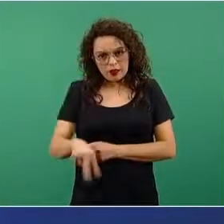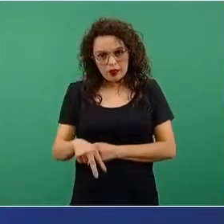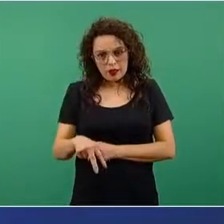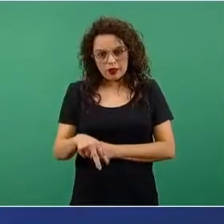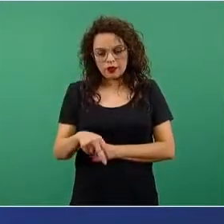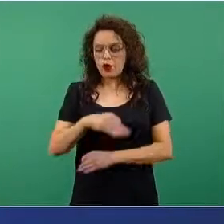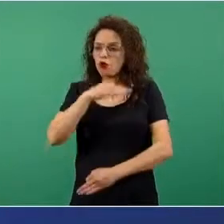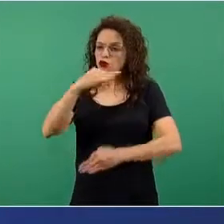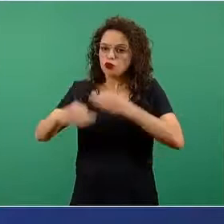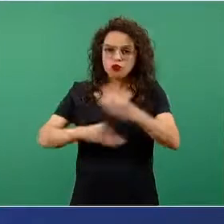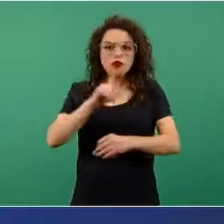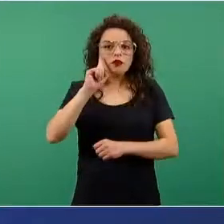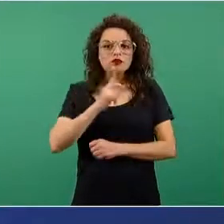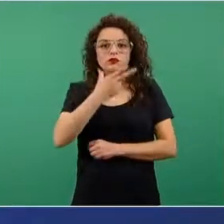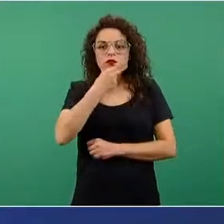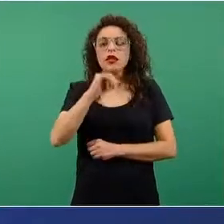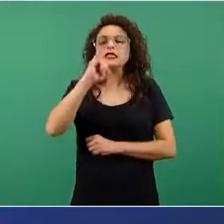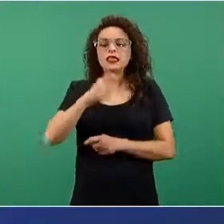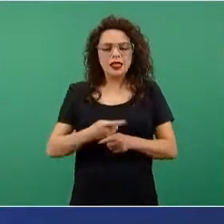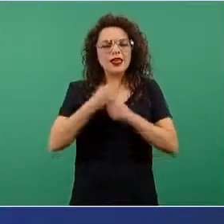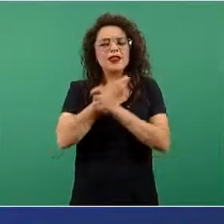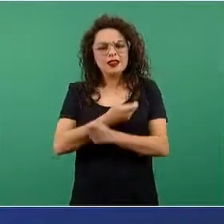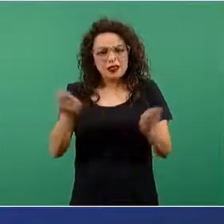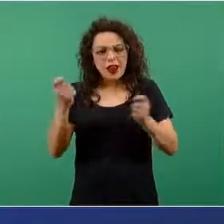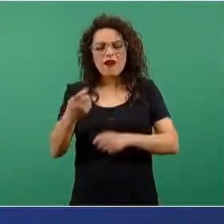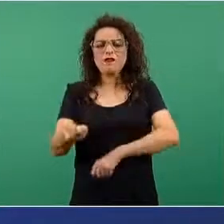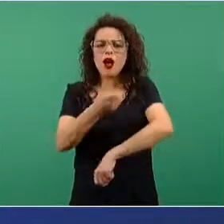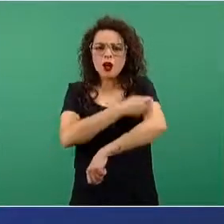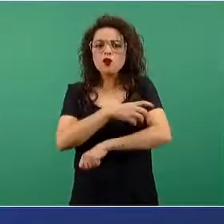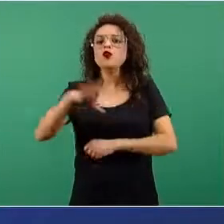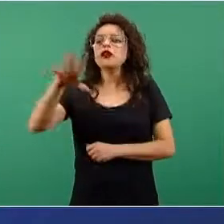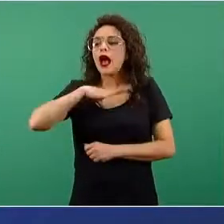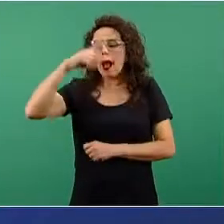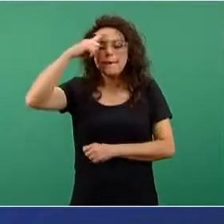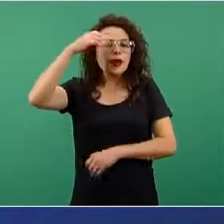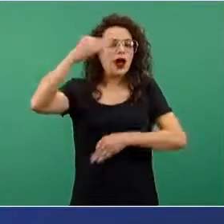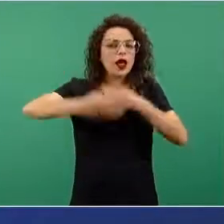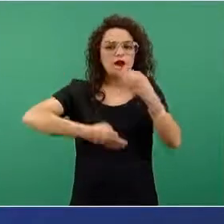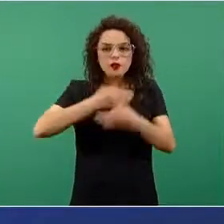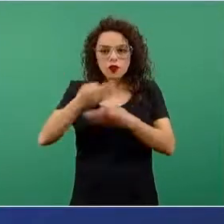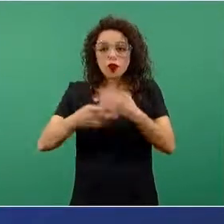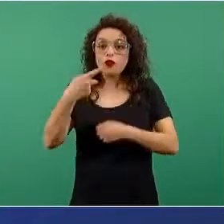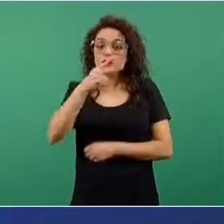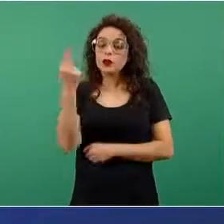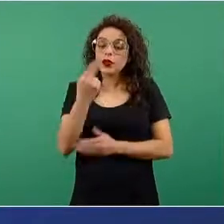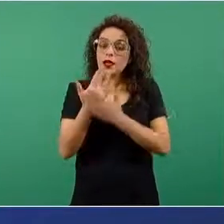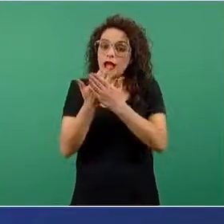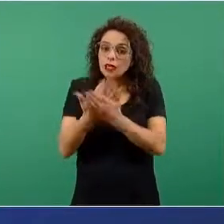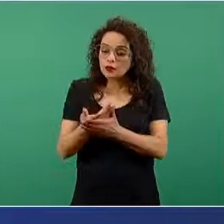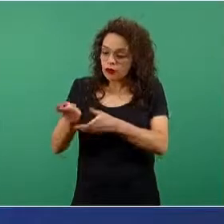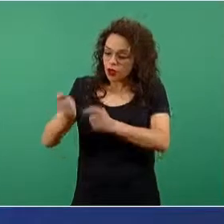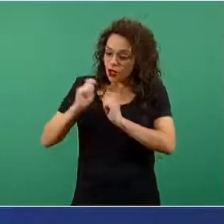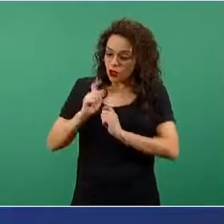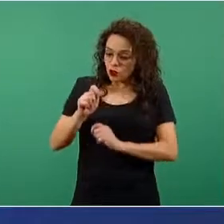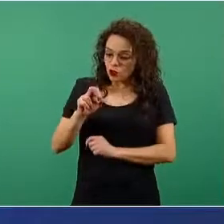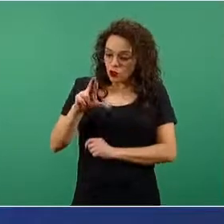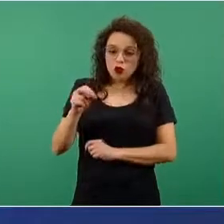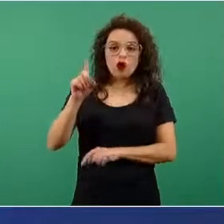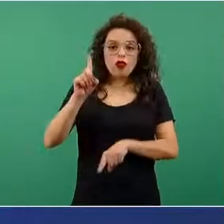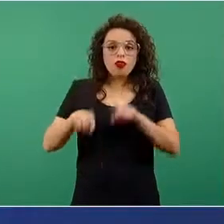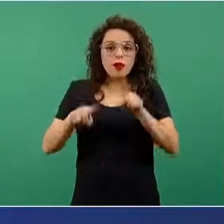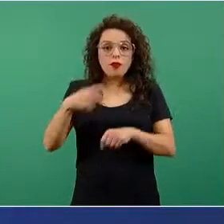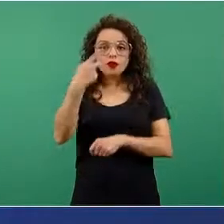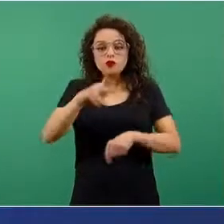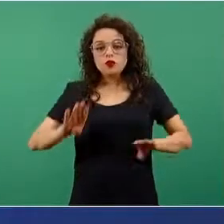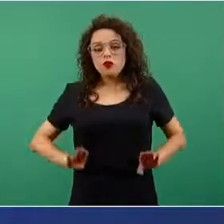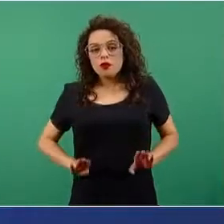y todos les va a llegar la vacuna, hay vacuna para todas y todos, cada quien tiene su turno de acuerdo a cuáles son sus